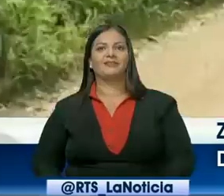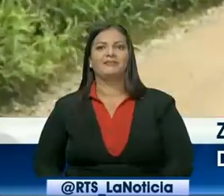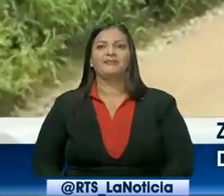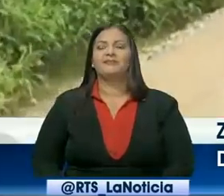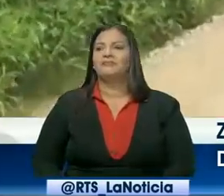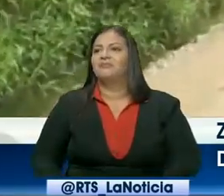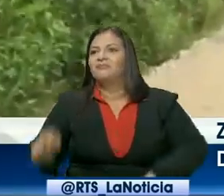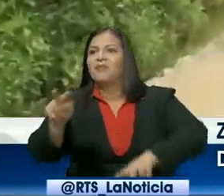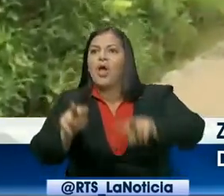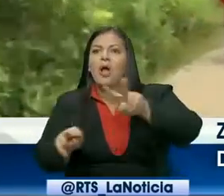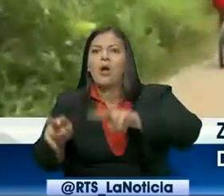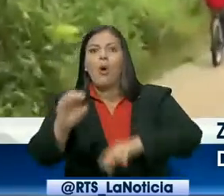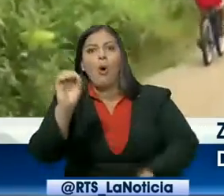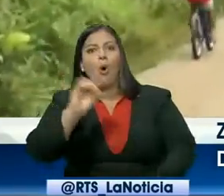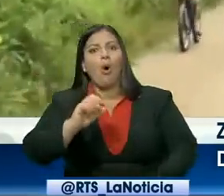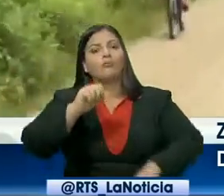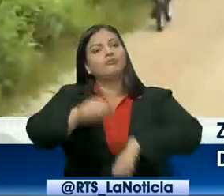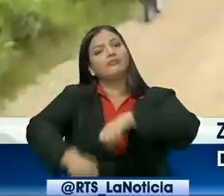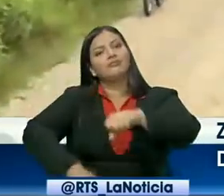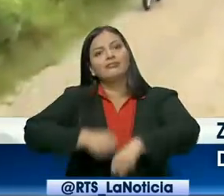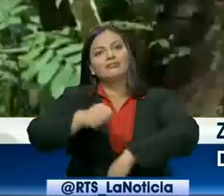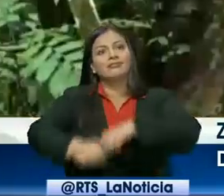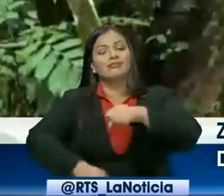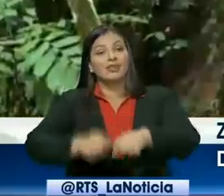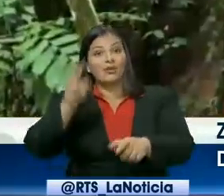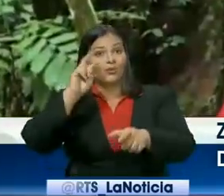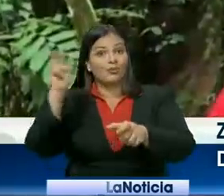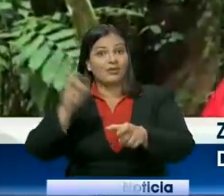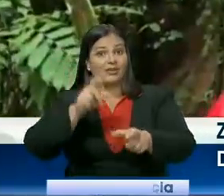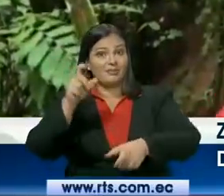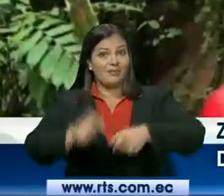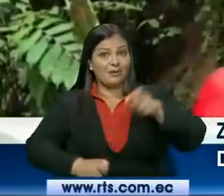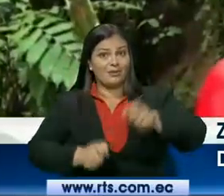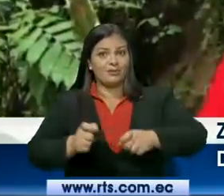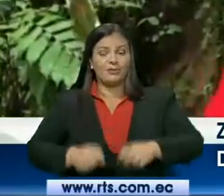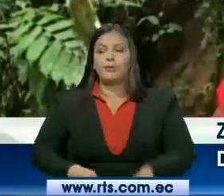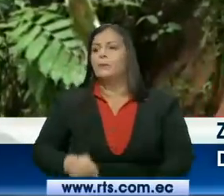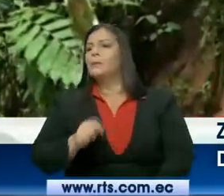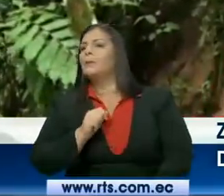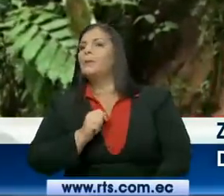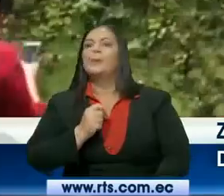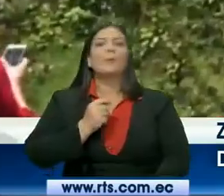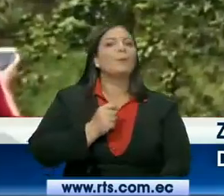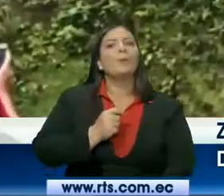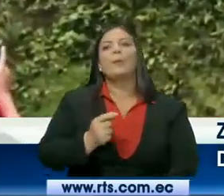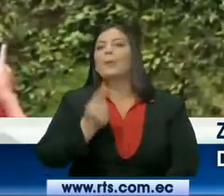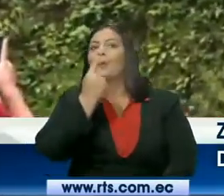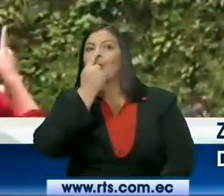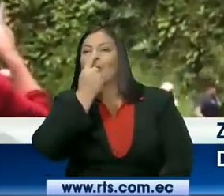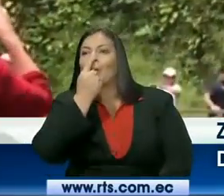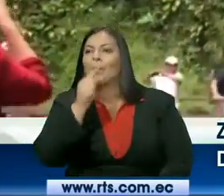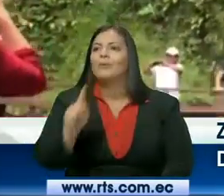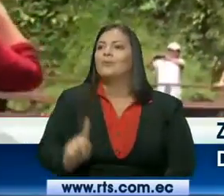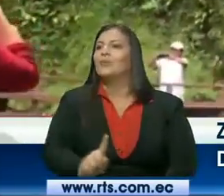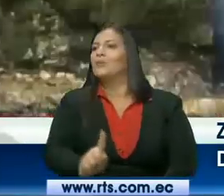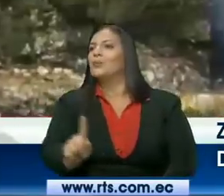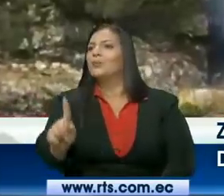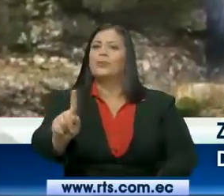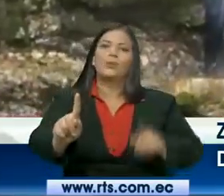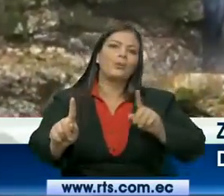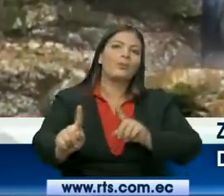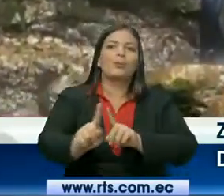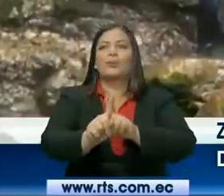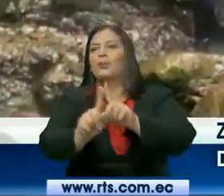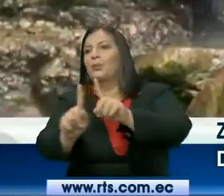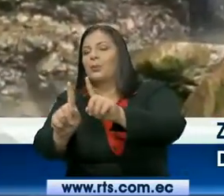en bicicleta. Aquí los turistas siguen la guía de acuerdo a las señales éticas. Durante todo el camino, puedes tomarte fotos